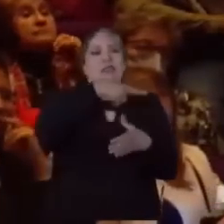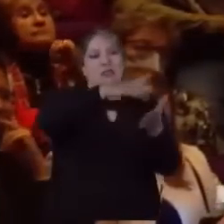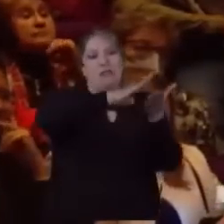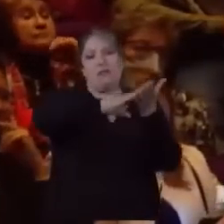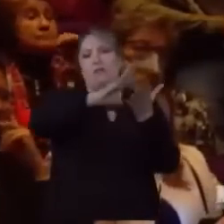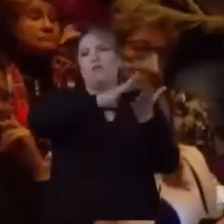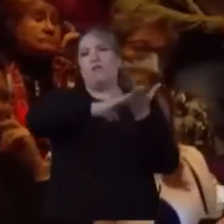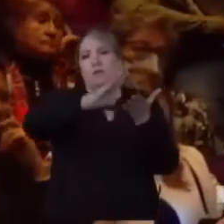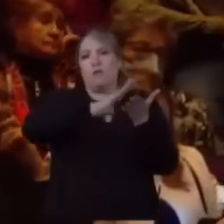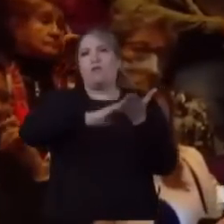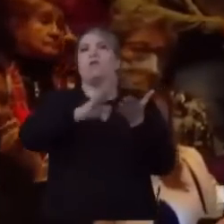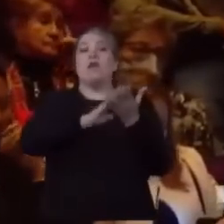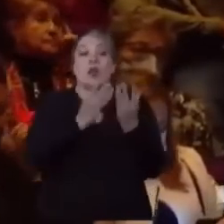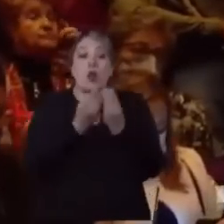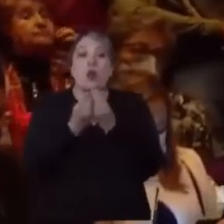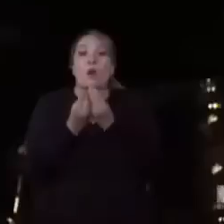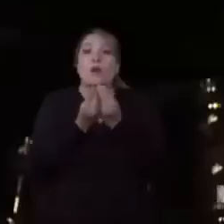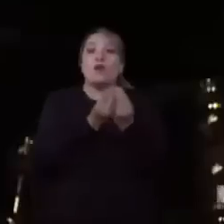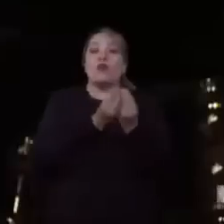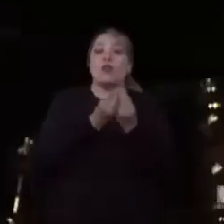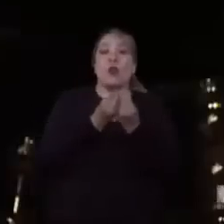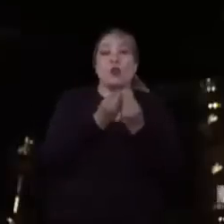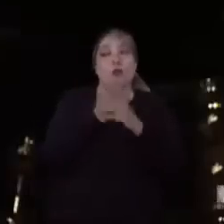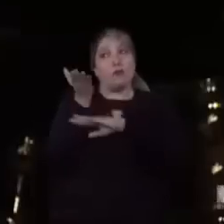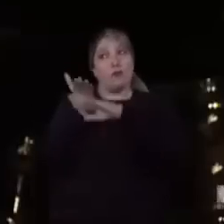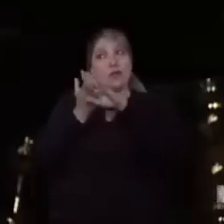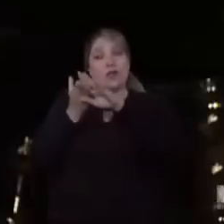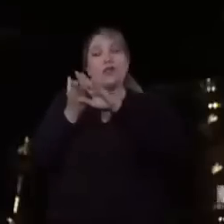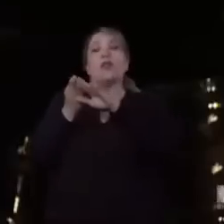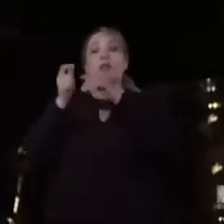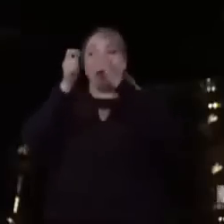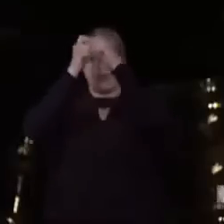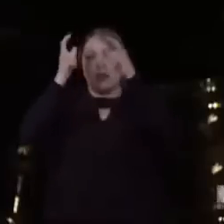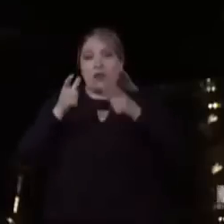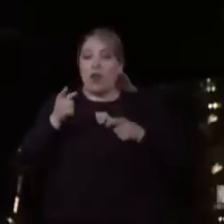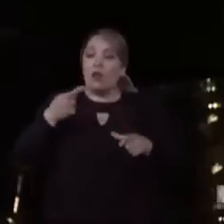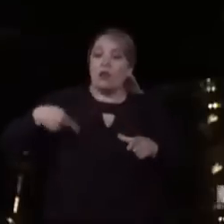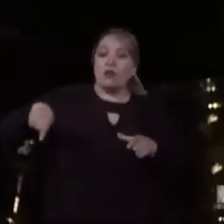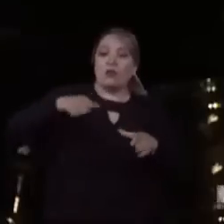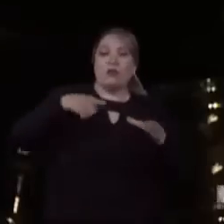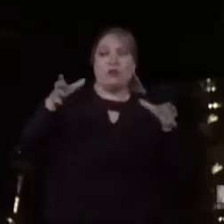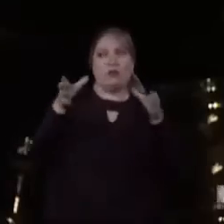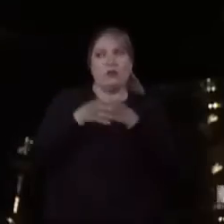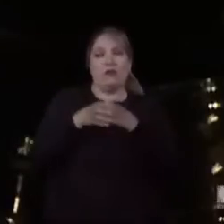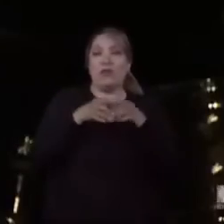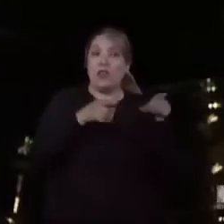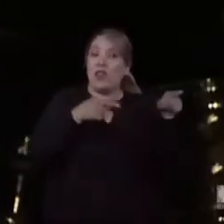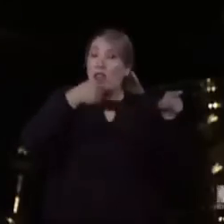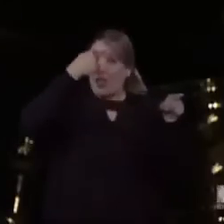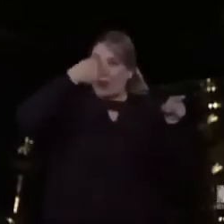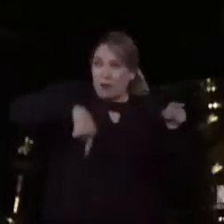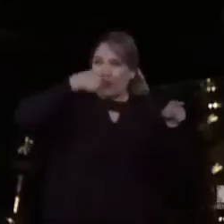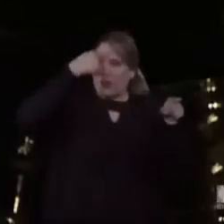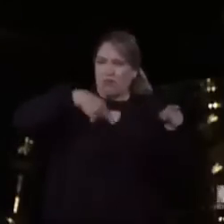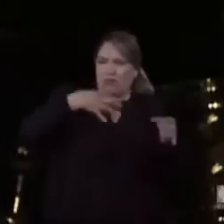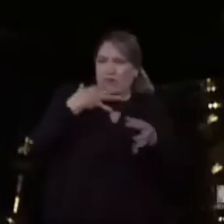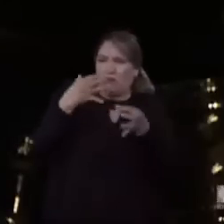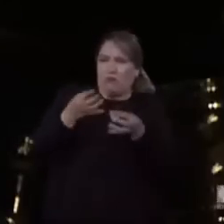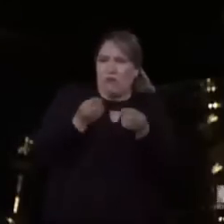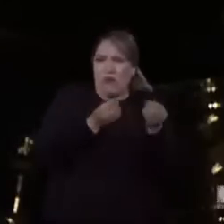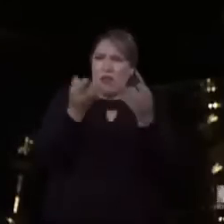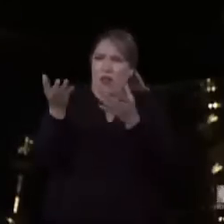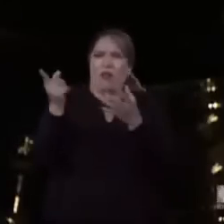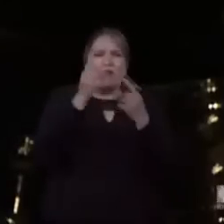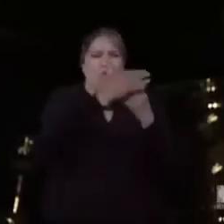perdón, y la comisión pide al Estado protección para estos hombres arrepentidos y veraces.